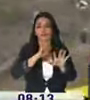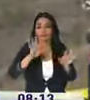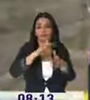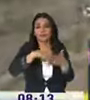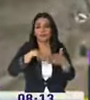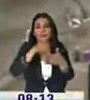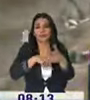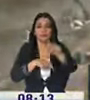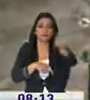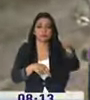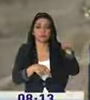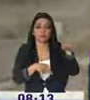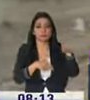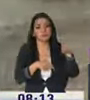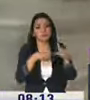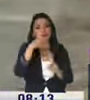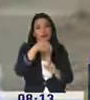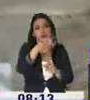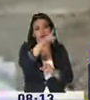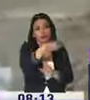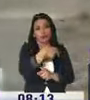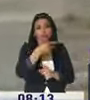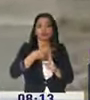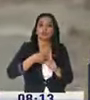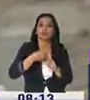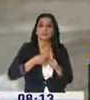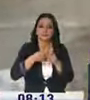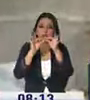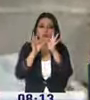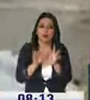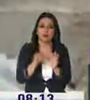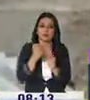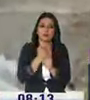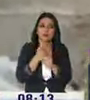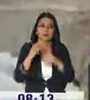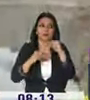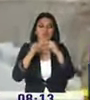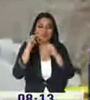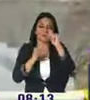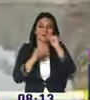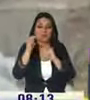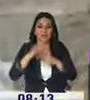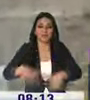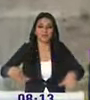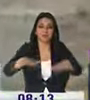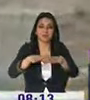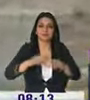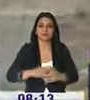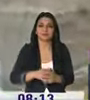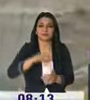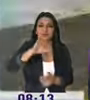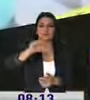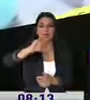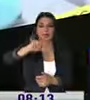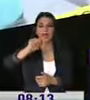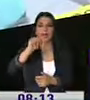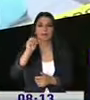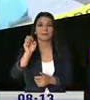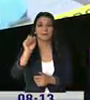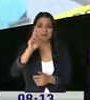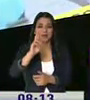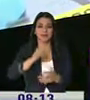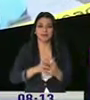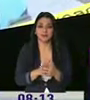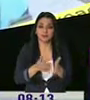tomar la Manuel Córdoba Galarza hasta estos 2 meses que se realizarán todos los trabajos aquí en el redondel de Tajamar. Una vía